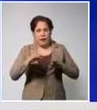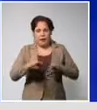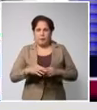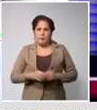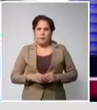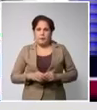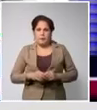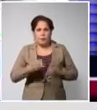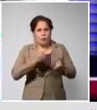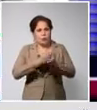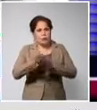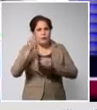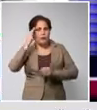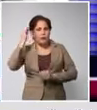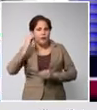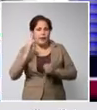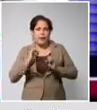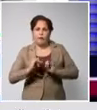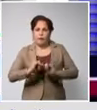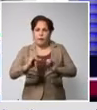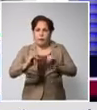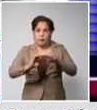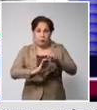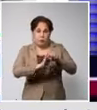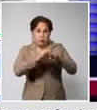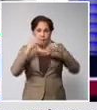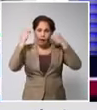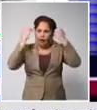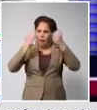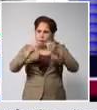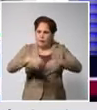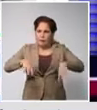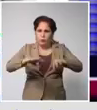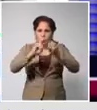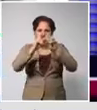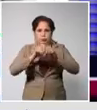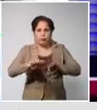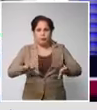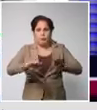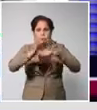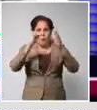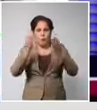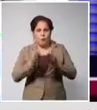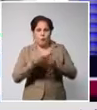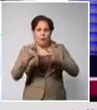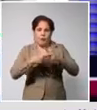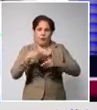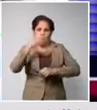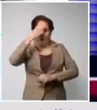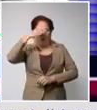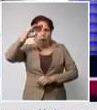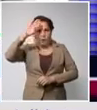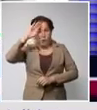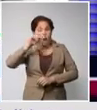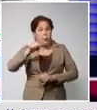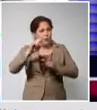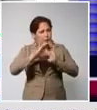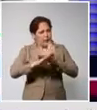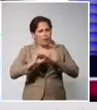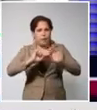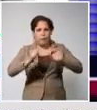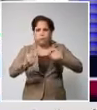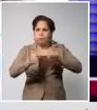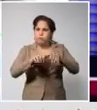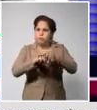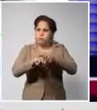seguir conociendo otros detalles sobre el análisis de la situación epidemiológica en el país. Usted mantenga siempre las medidas de contención,